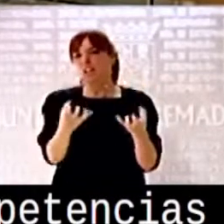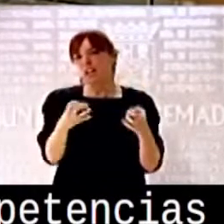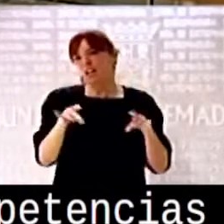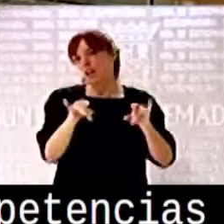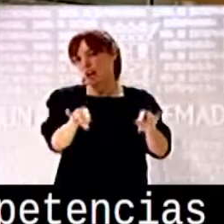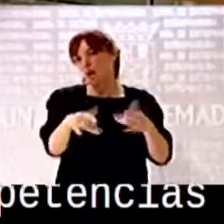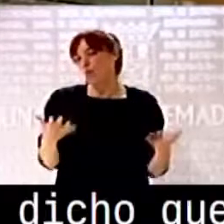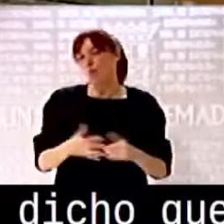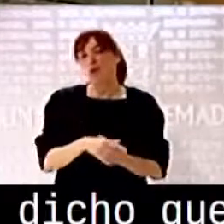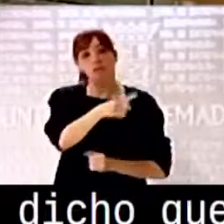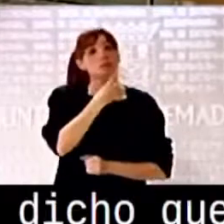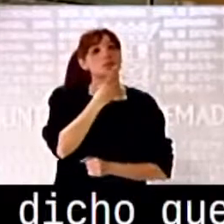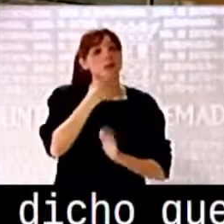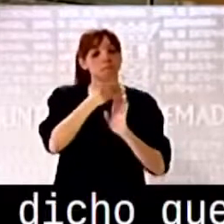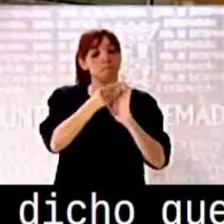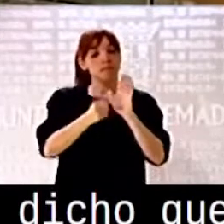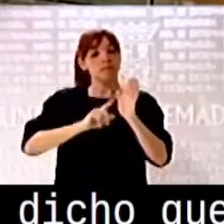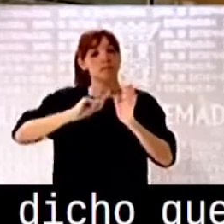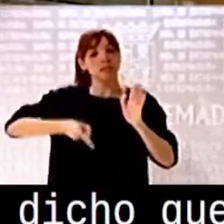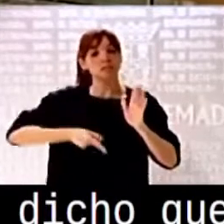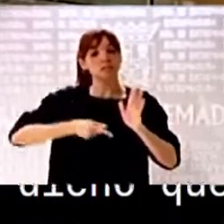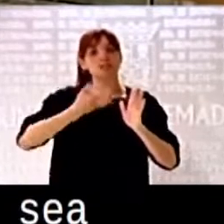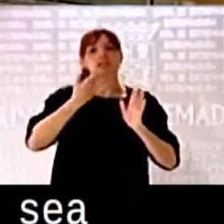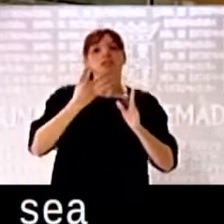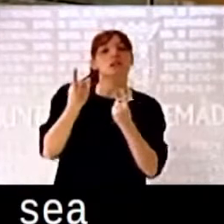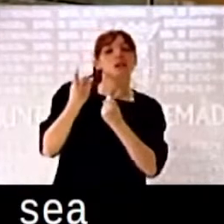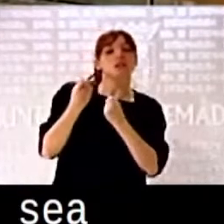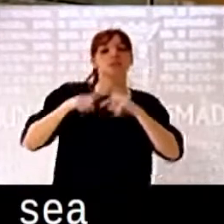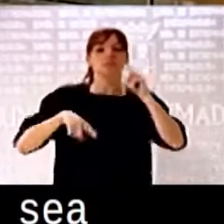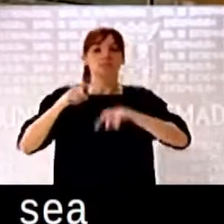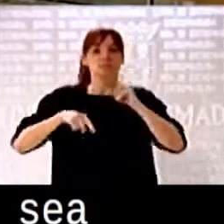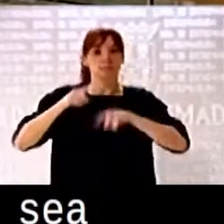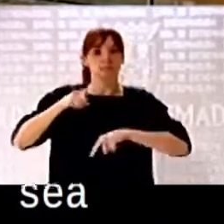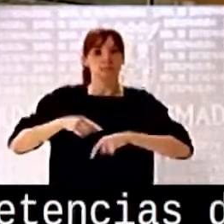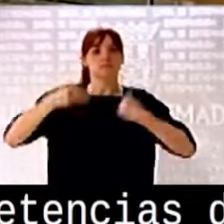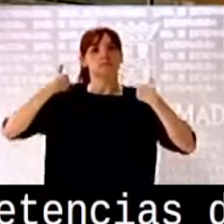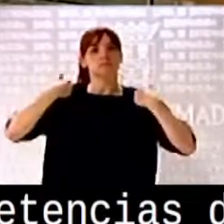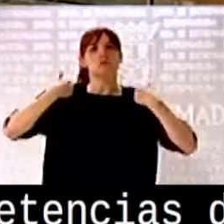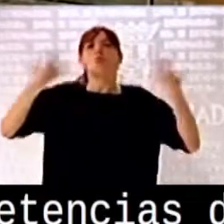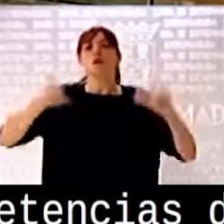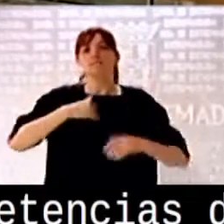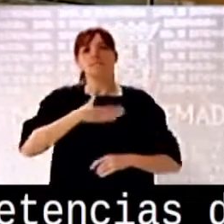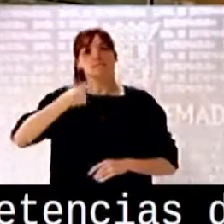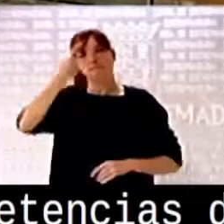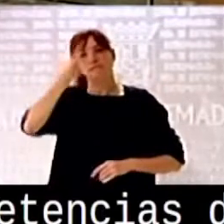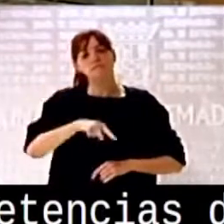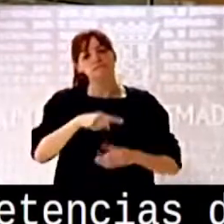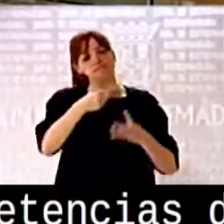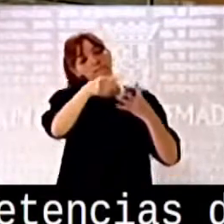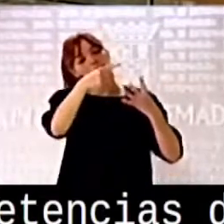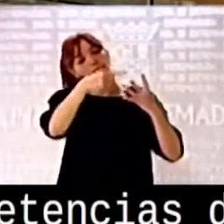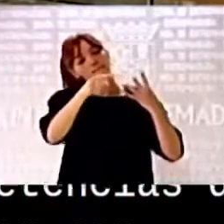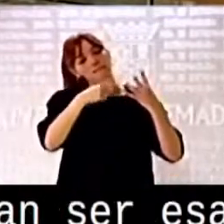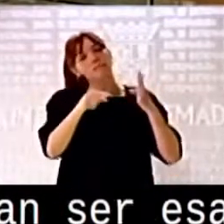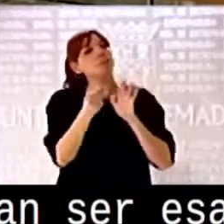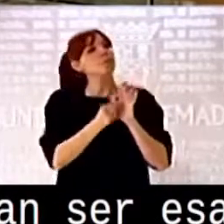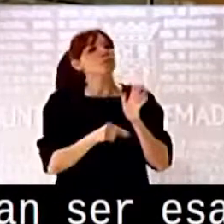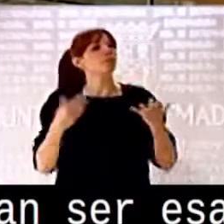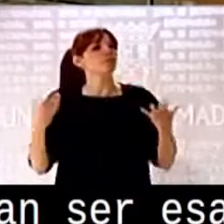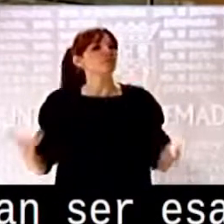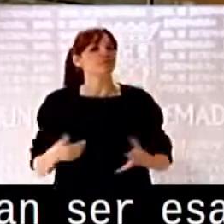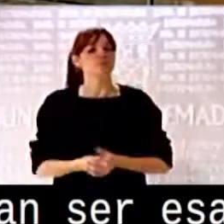Ha dicho que se tomarían medidas en el caso de ser necesario en el ámbito de las competencias de la Junta. Quería saber cuáles podrían ser esas medidas.